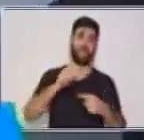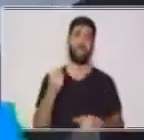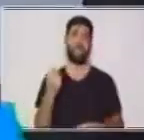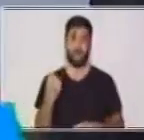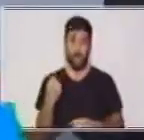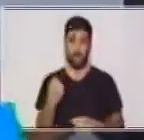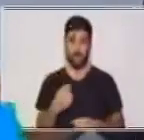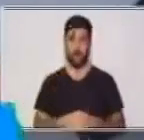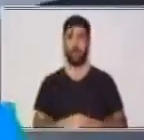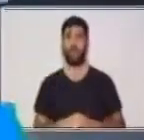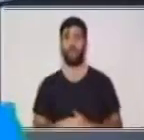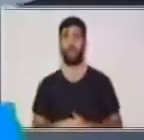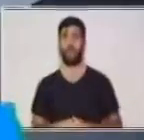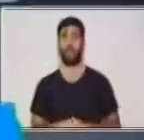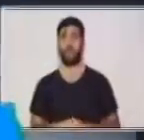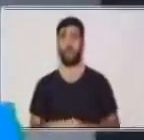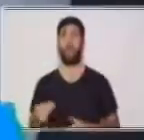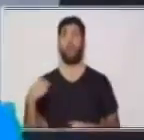Teniendo